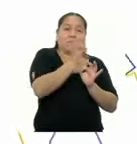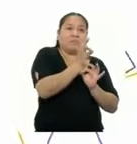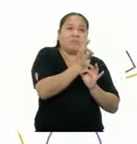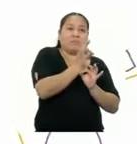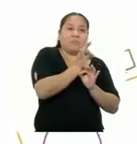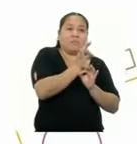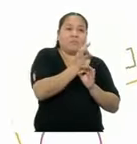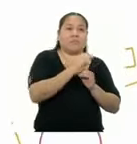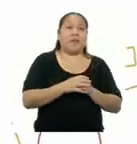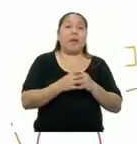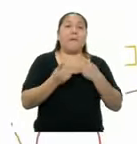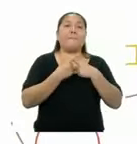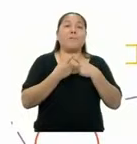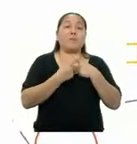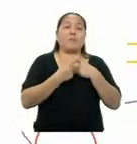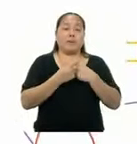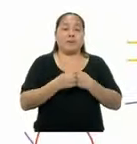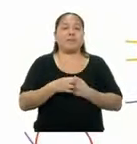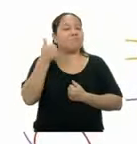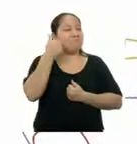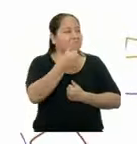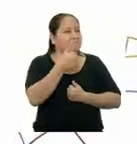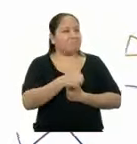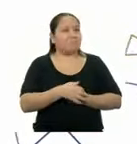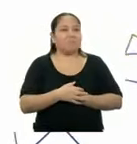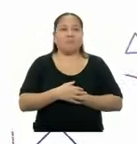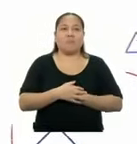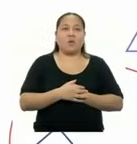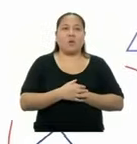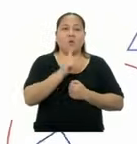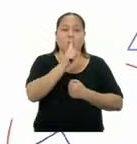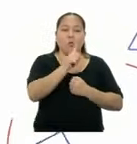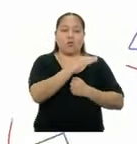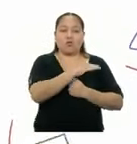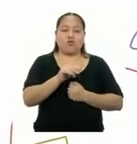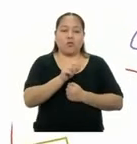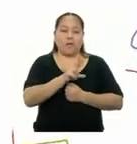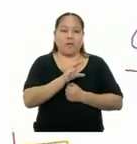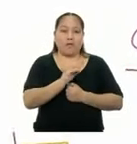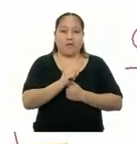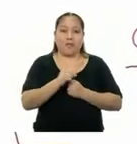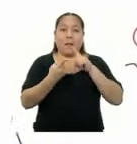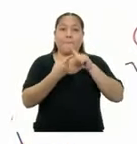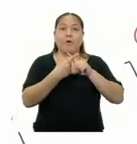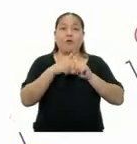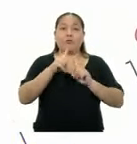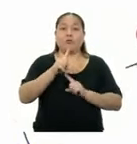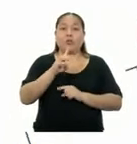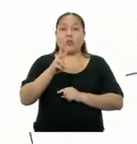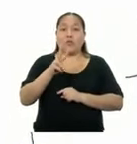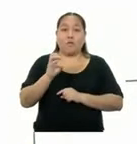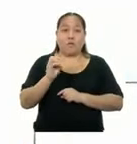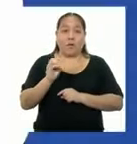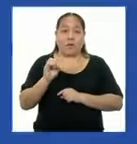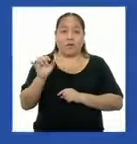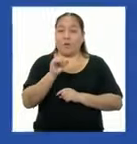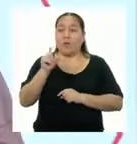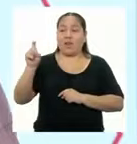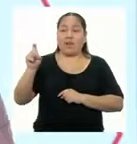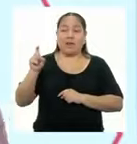y ahora pasaría a multiplicar. Sí, muy bien. 1 entre 30 por 120 es igual a